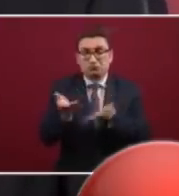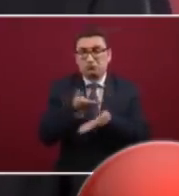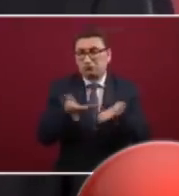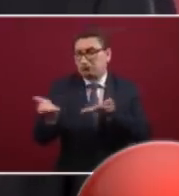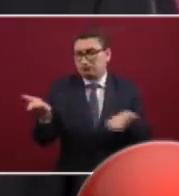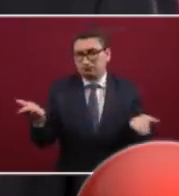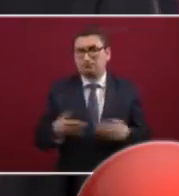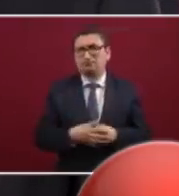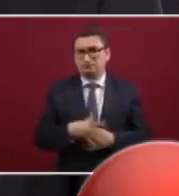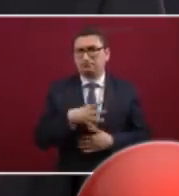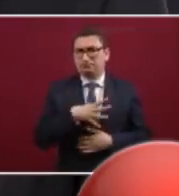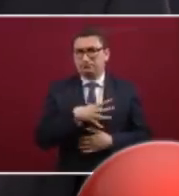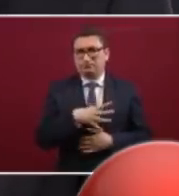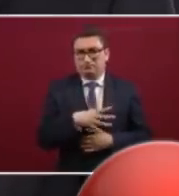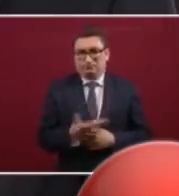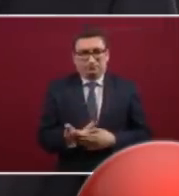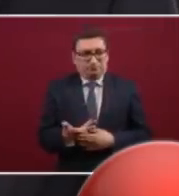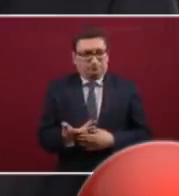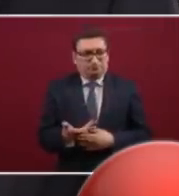¿sí?,